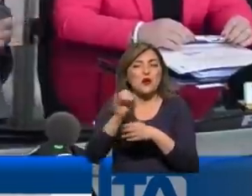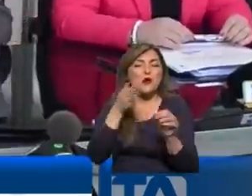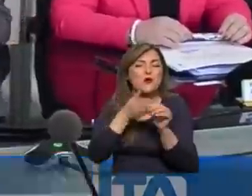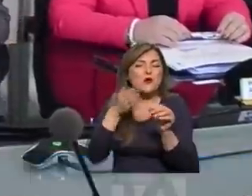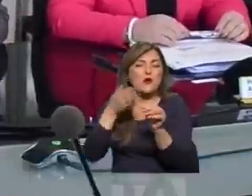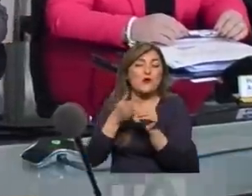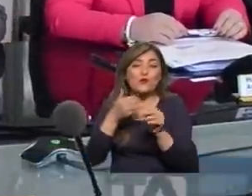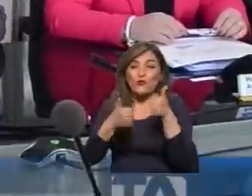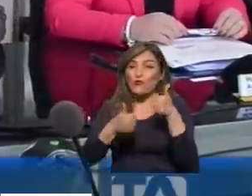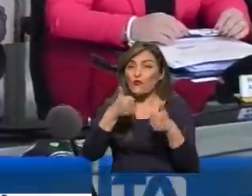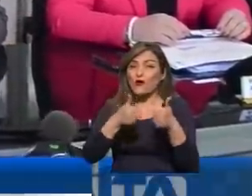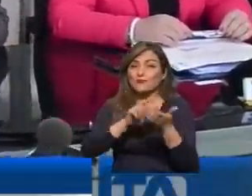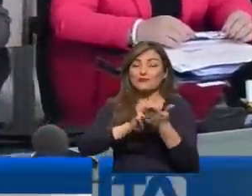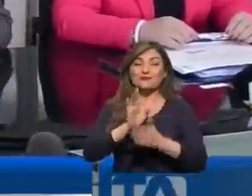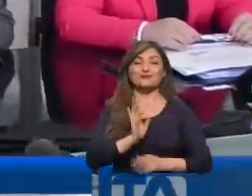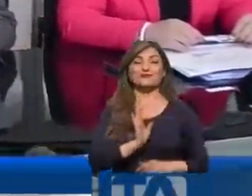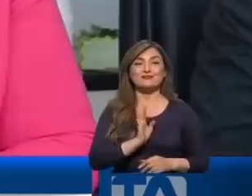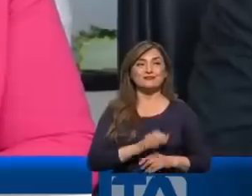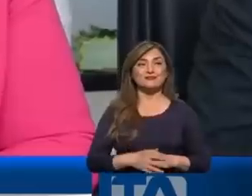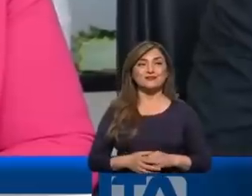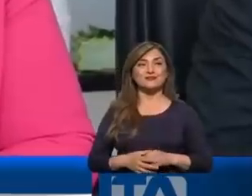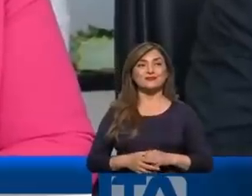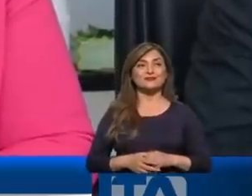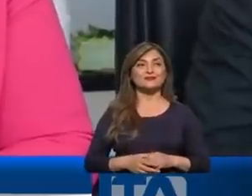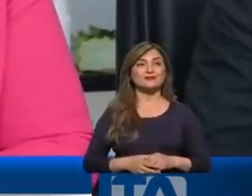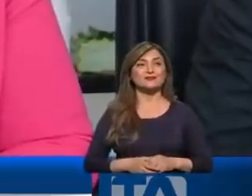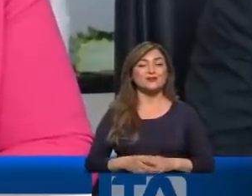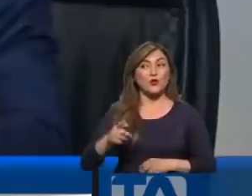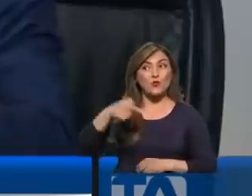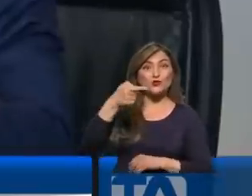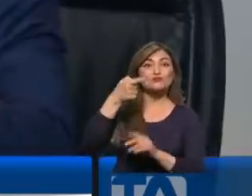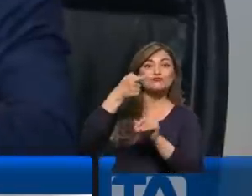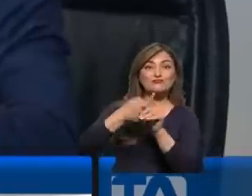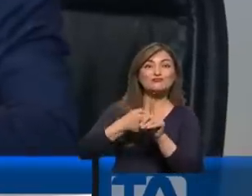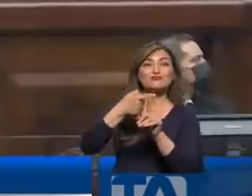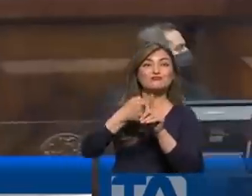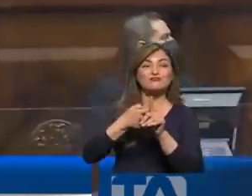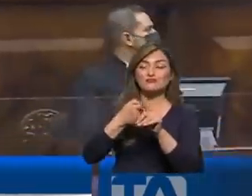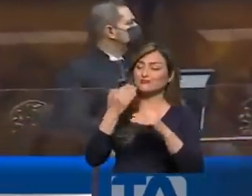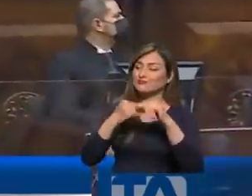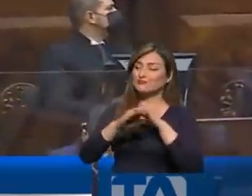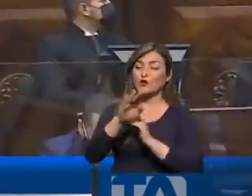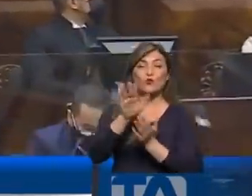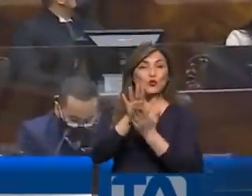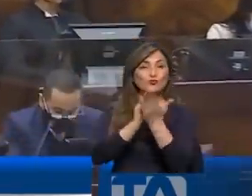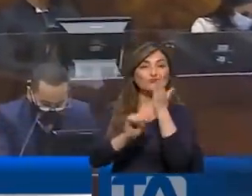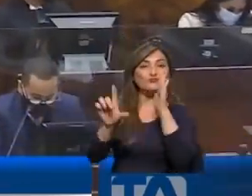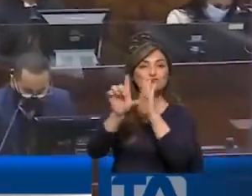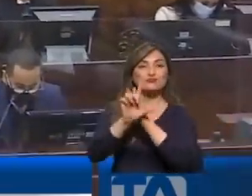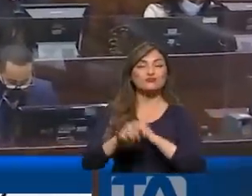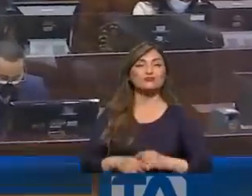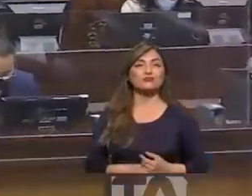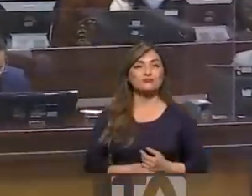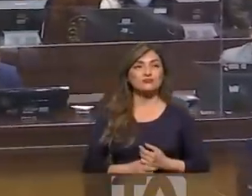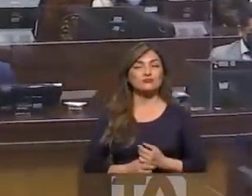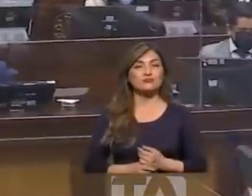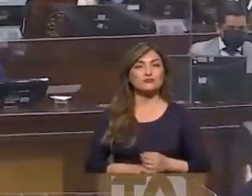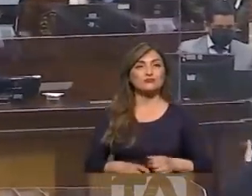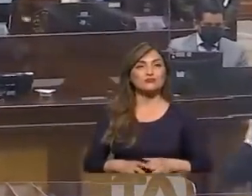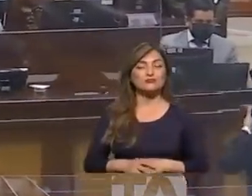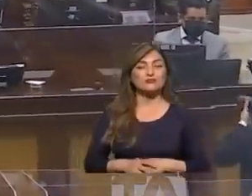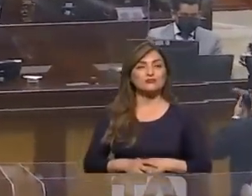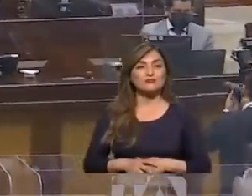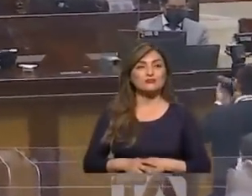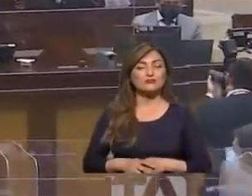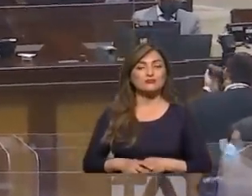La misión mantiene reuniones técnicas mientras se espera en los próximos meses el envío de proyectos de ley. En Quito, María Gracia